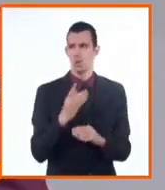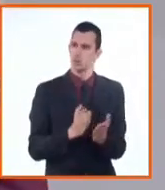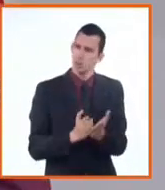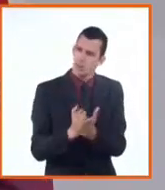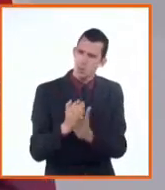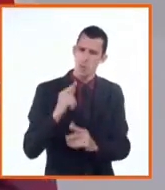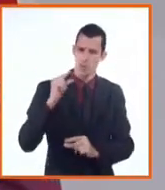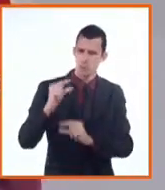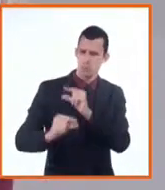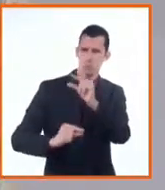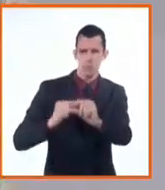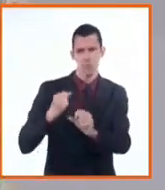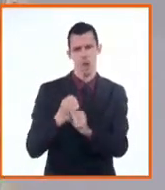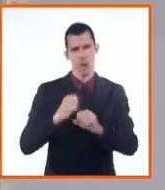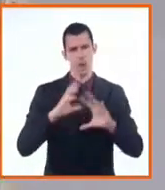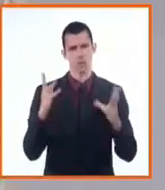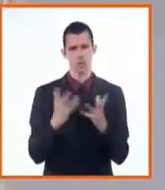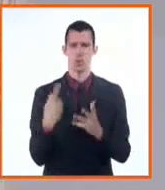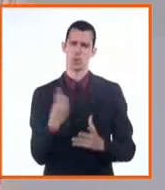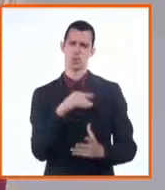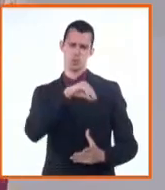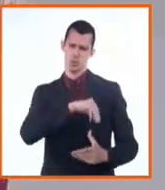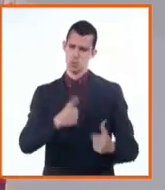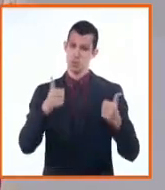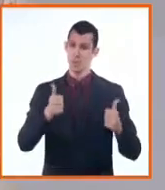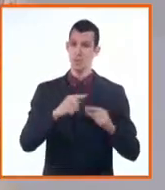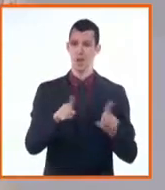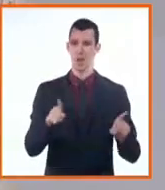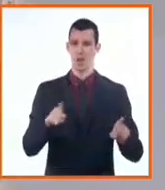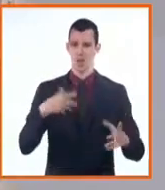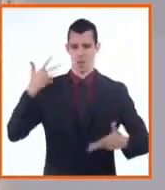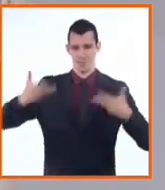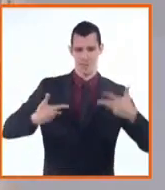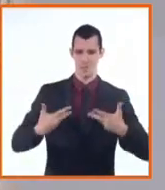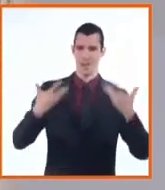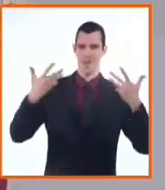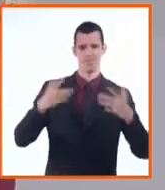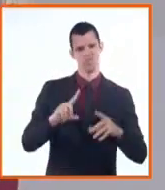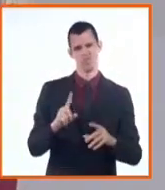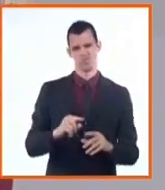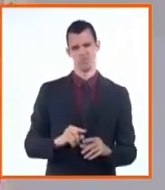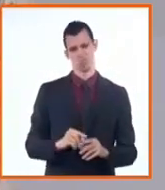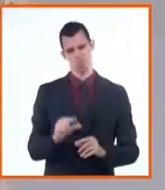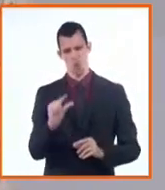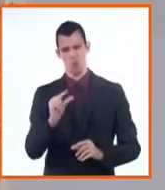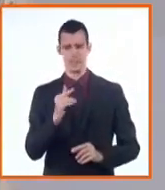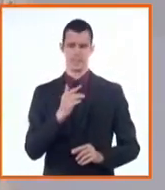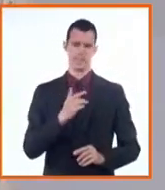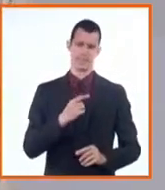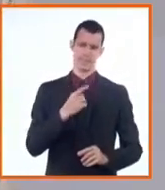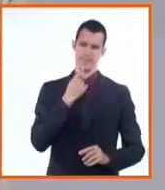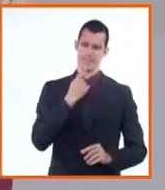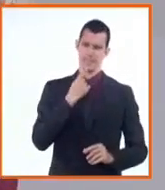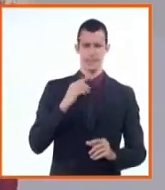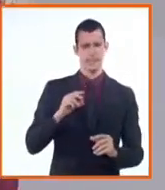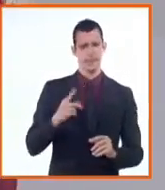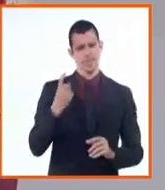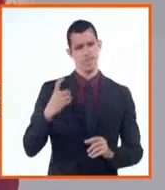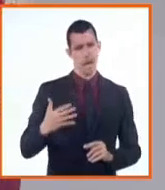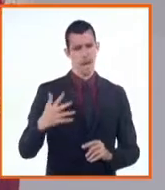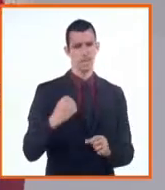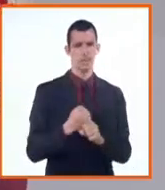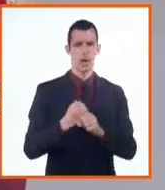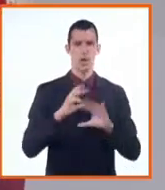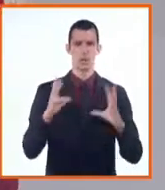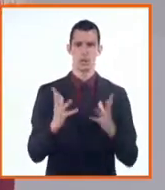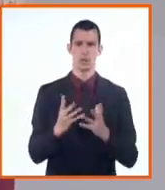porque incluso no estamos hablando de esta categoría no estamos hablando solo del equipo clásico Nosotros le hemos prestado mucha atención en